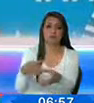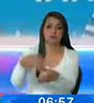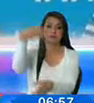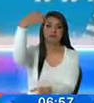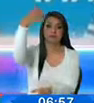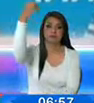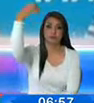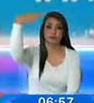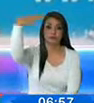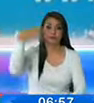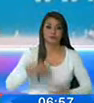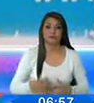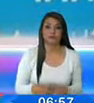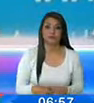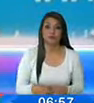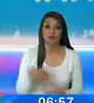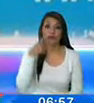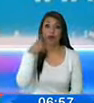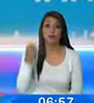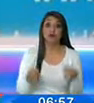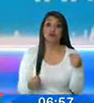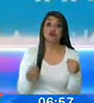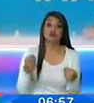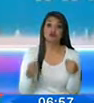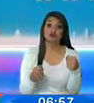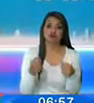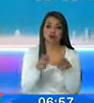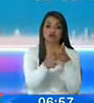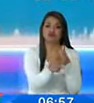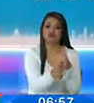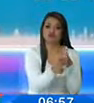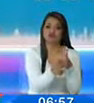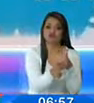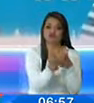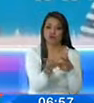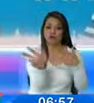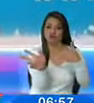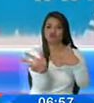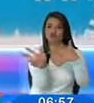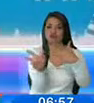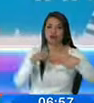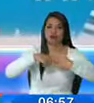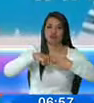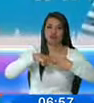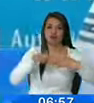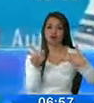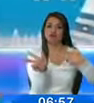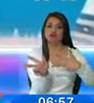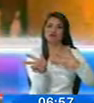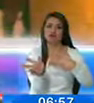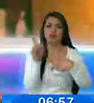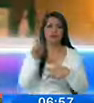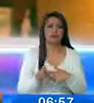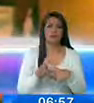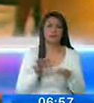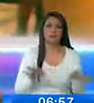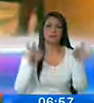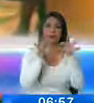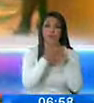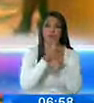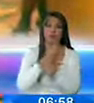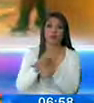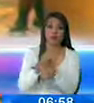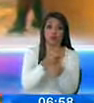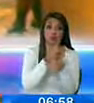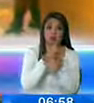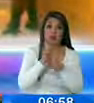es importante, que el conductor que está haciendo el remolque, tanto el que va remolcando como el que es remolcado, tiene que tomar las debidas precauciones. Es decir,